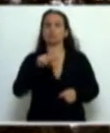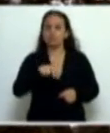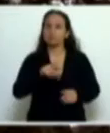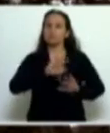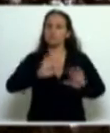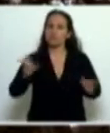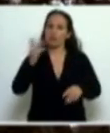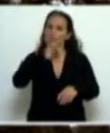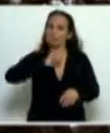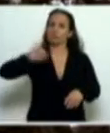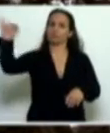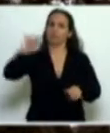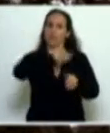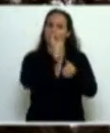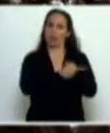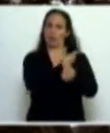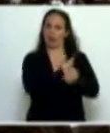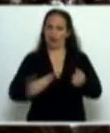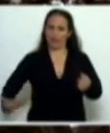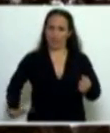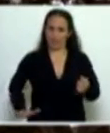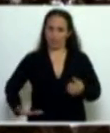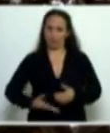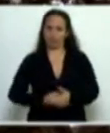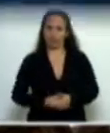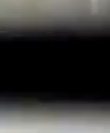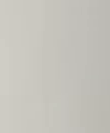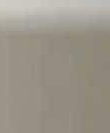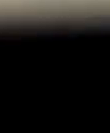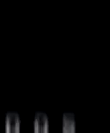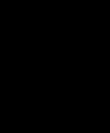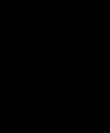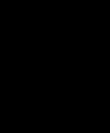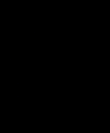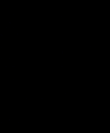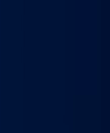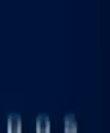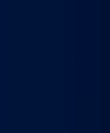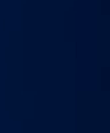se comunicará al Poder Ejecutivo.